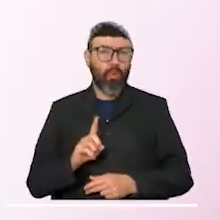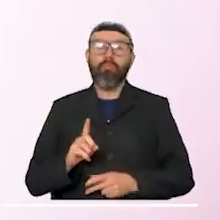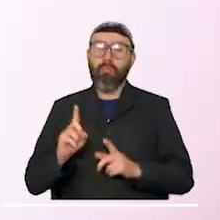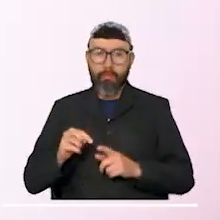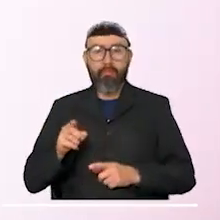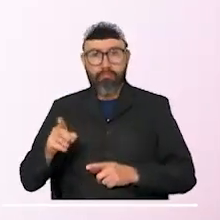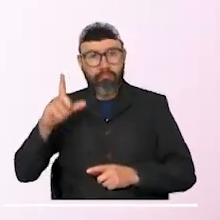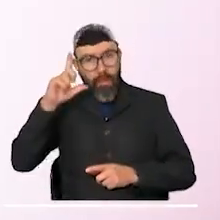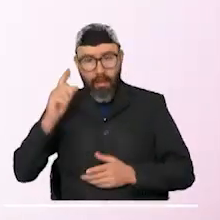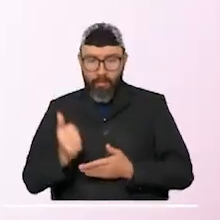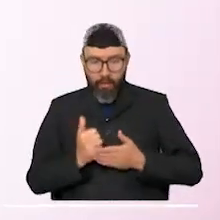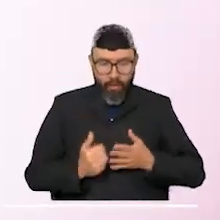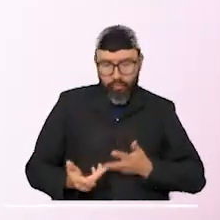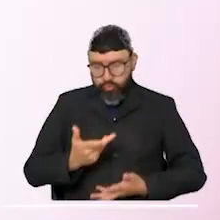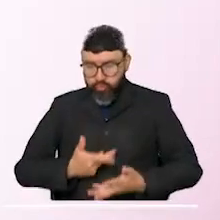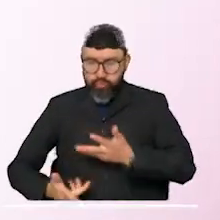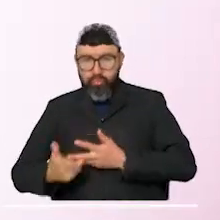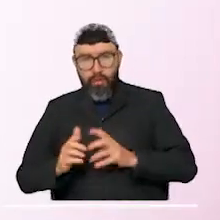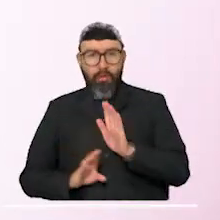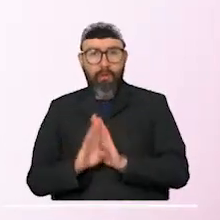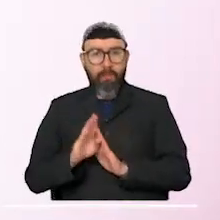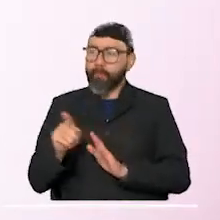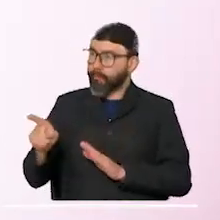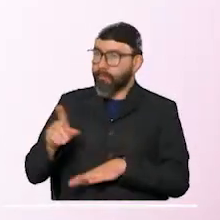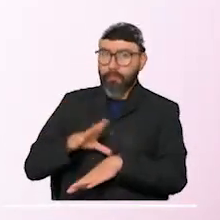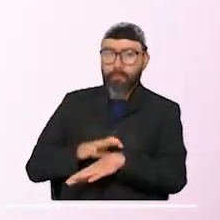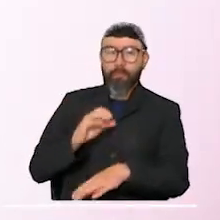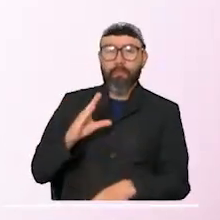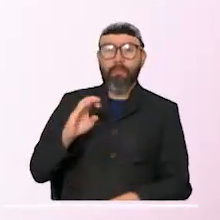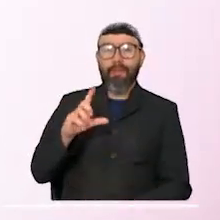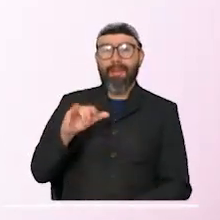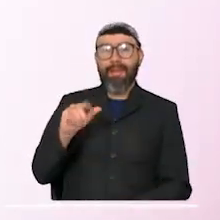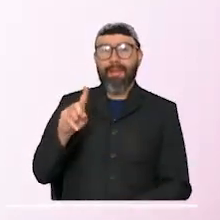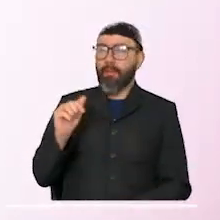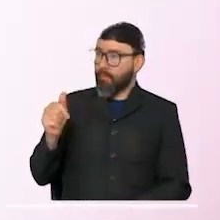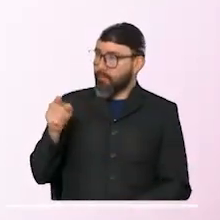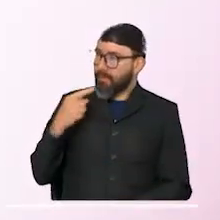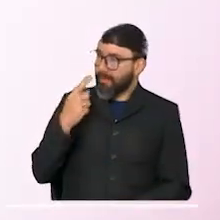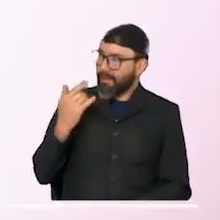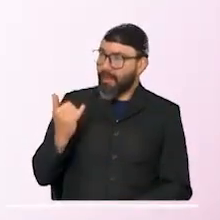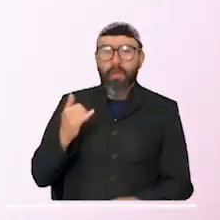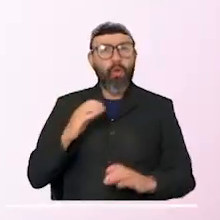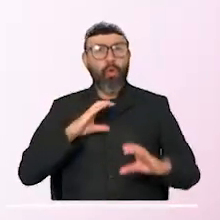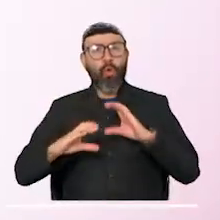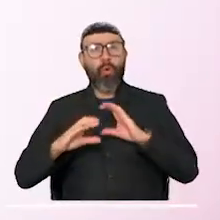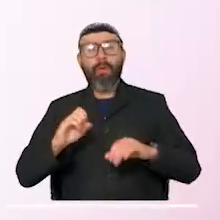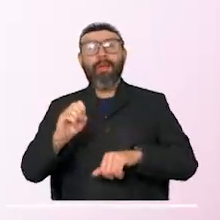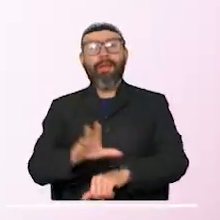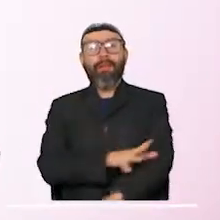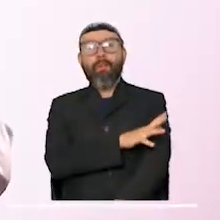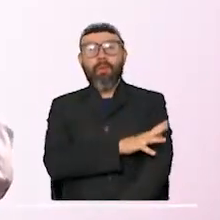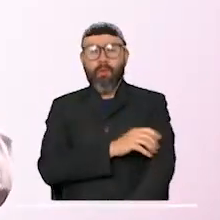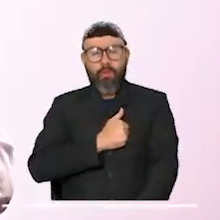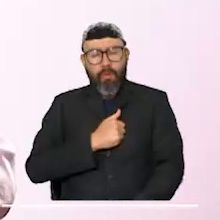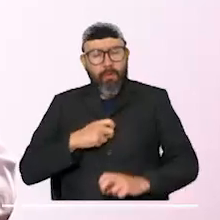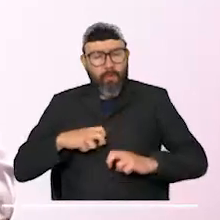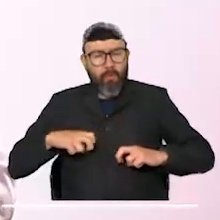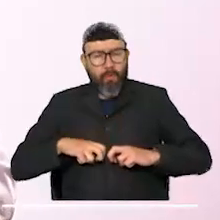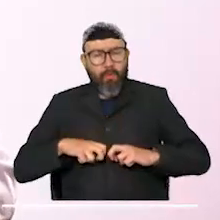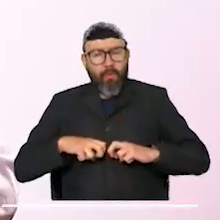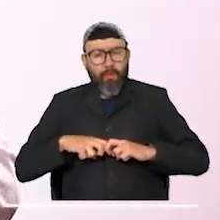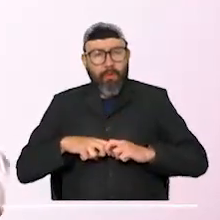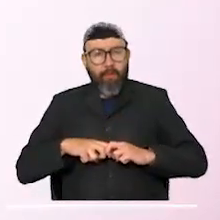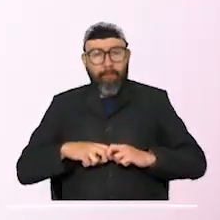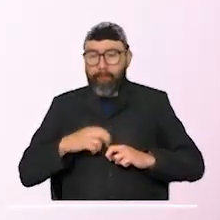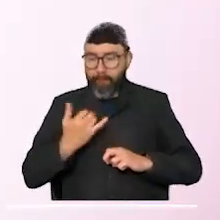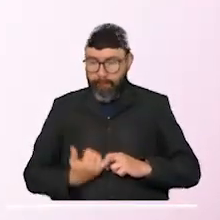y miren también ahorita de pronto la doctora celi nos va a hablar de eso y es la comunicación emocional y a través de nuestra energía entre